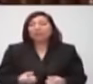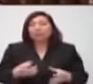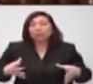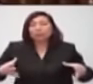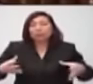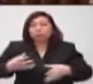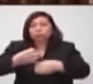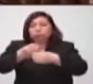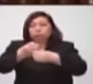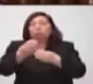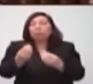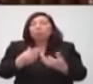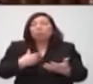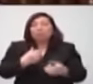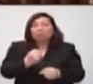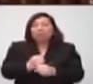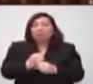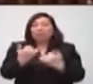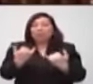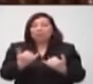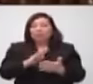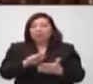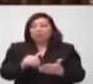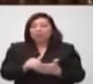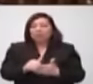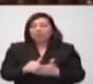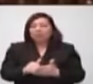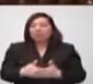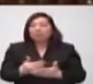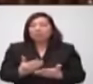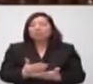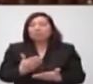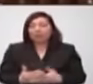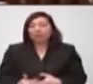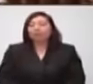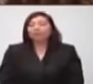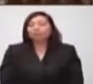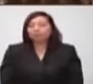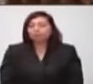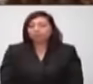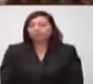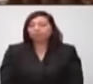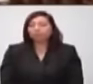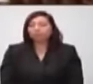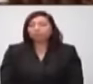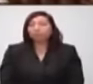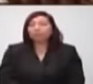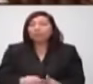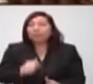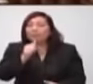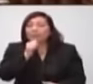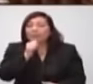de botella de ver cómo podemos trabajar todo este óvalo. Sí, Javier Paz está sometida a una iniciativa